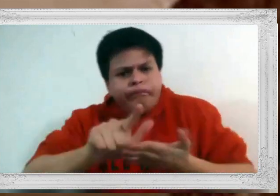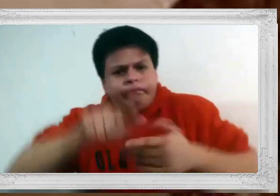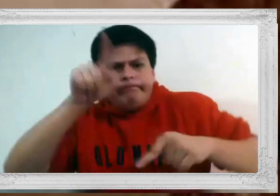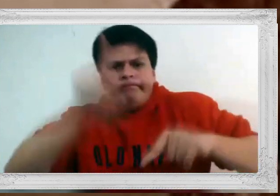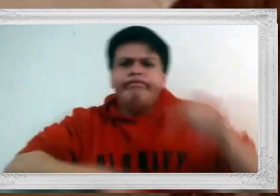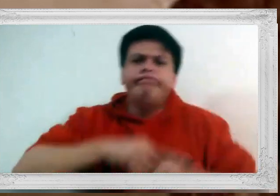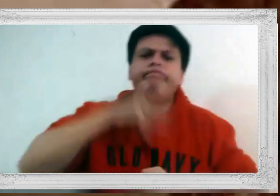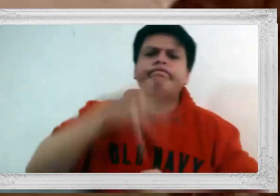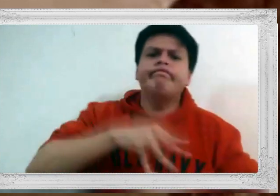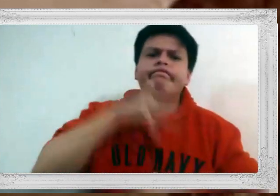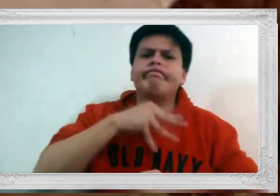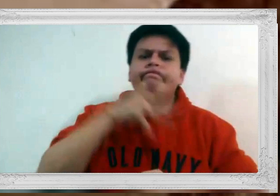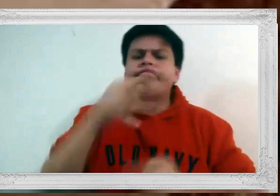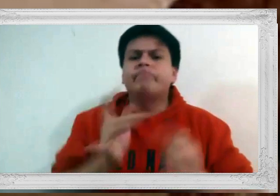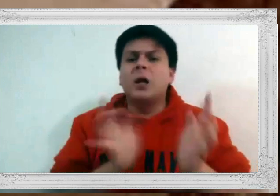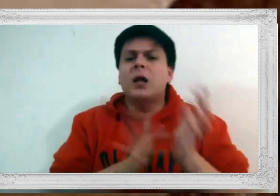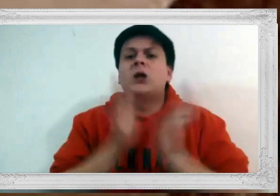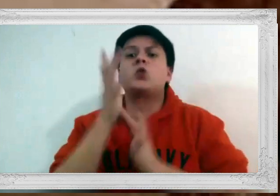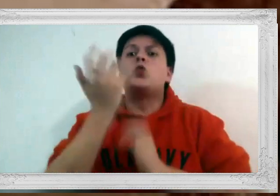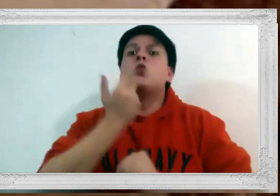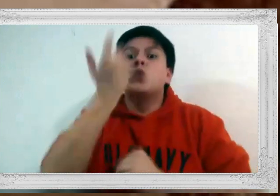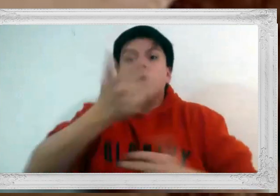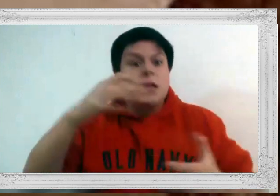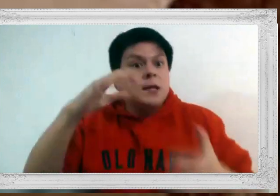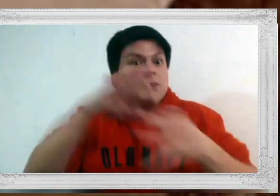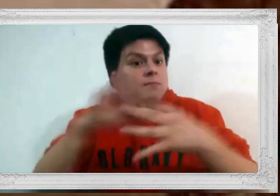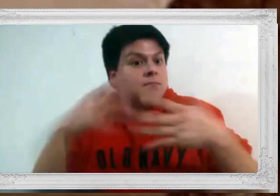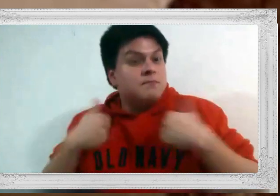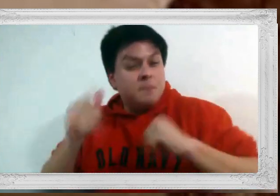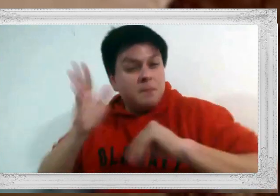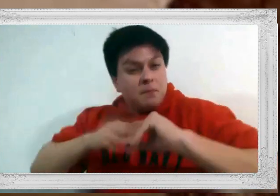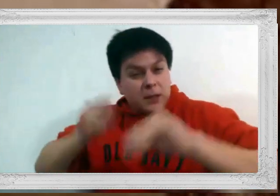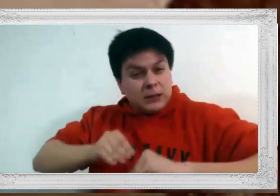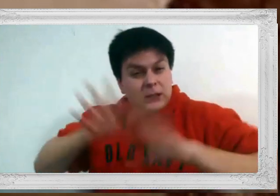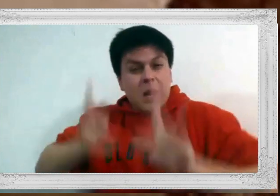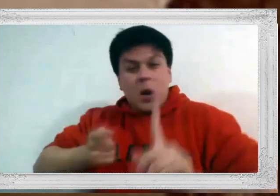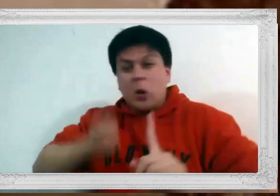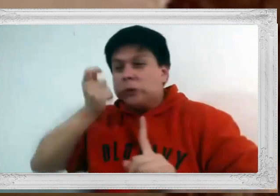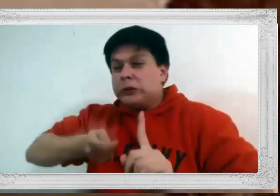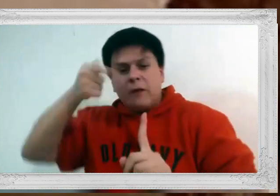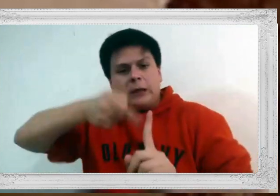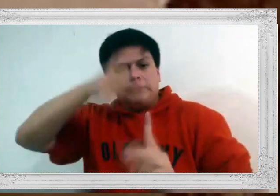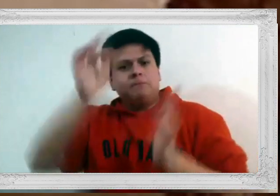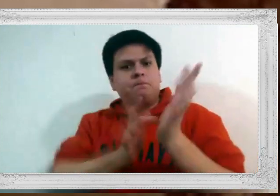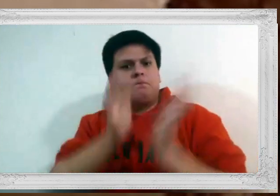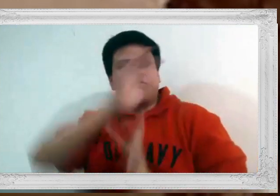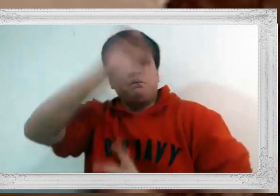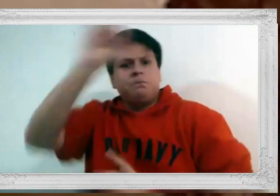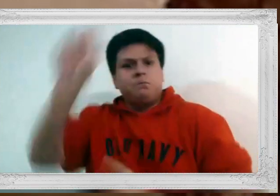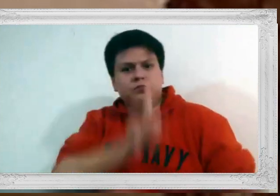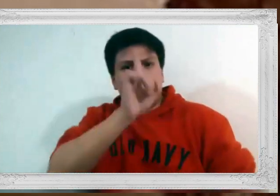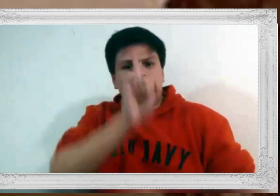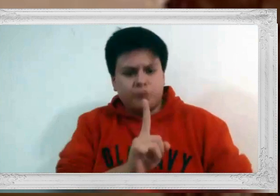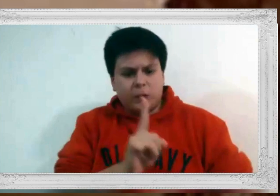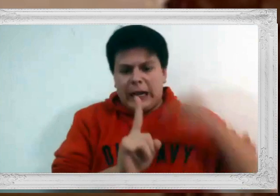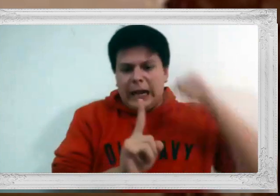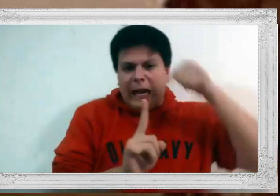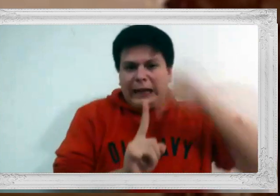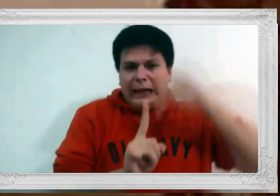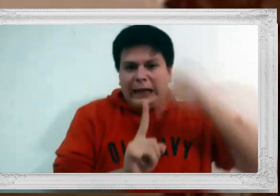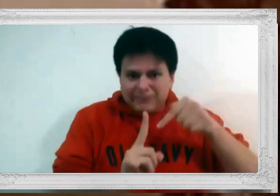más profundo, vinculado al cumplimiento de su misterio mismo, el misterio de su muerte y